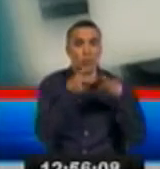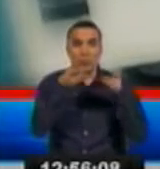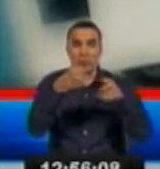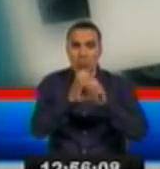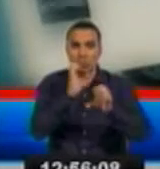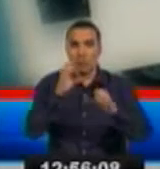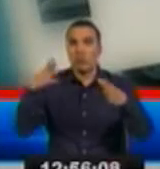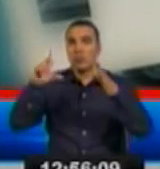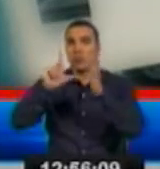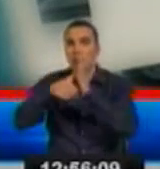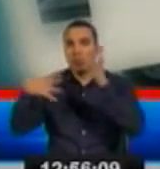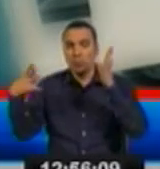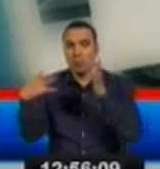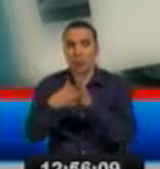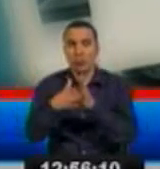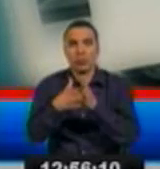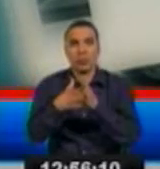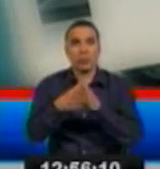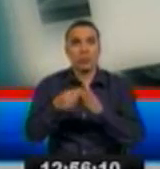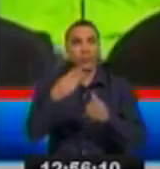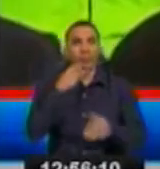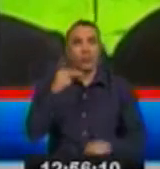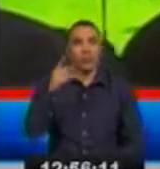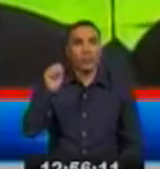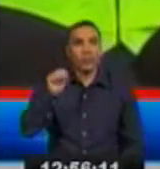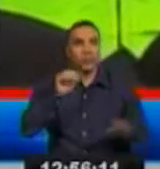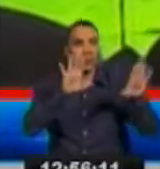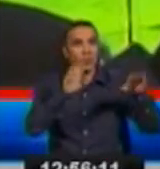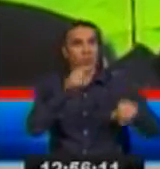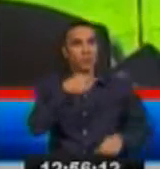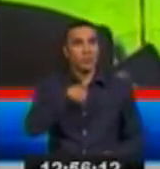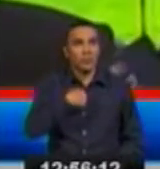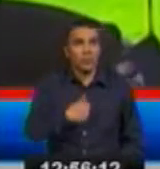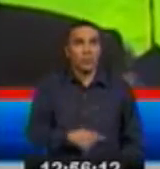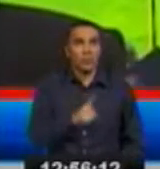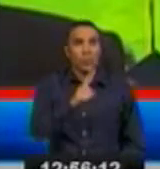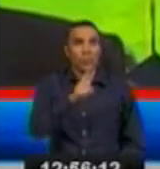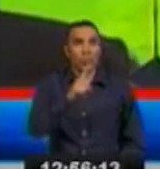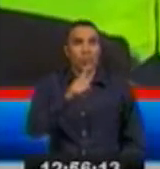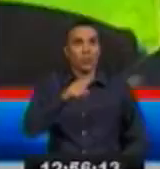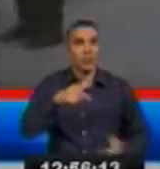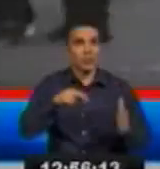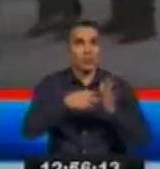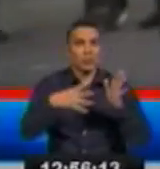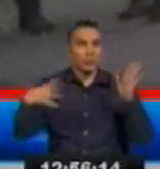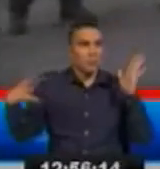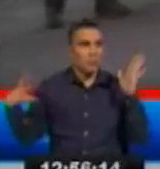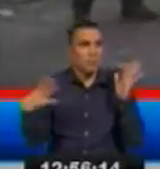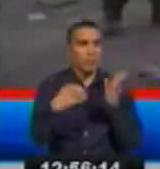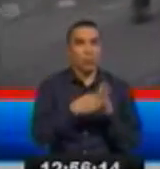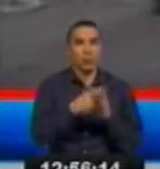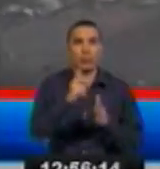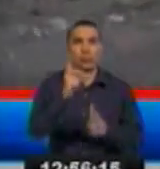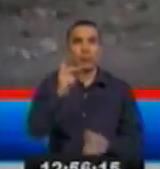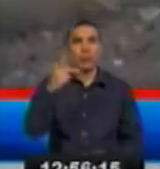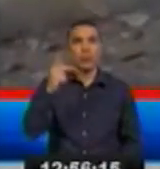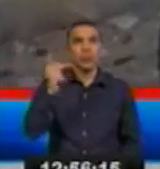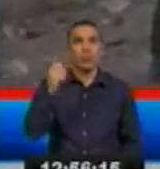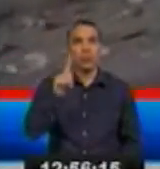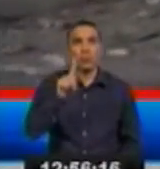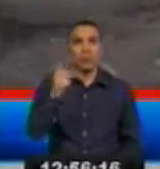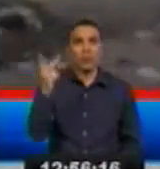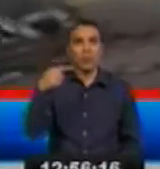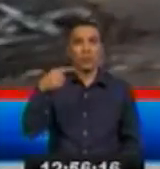bus internacional en el kilómetro 2 hay una huella de arrastre de aproximadamente un kilómetro un